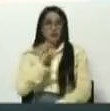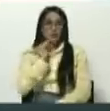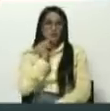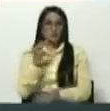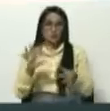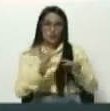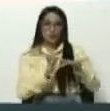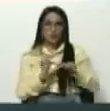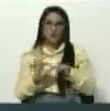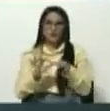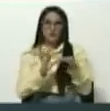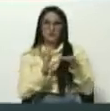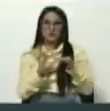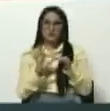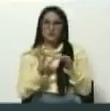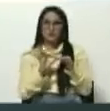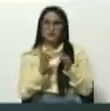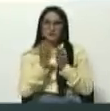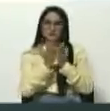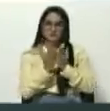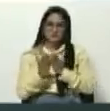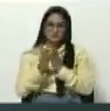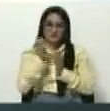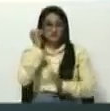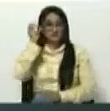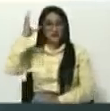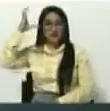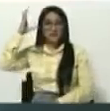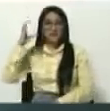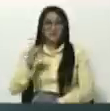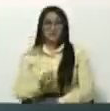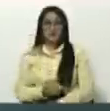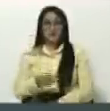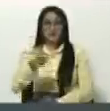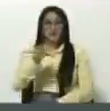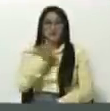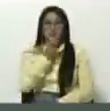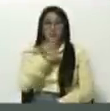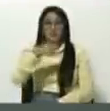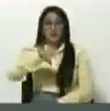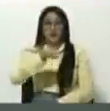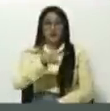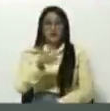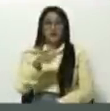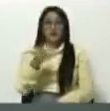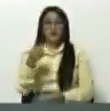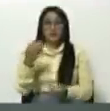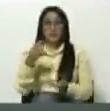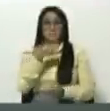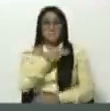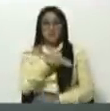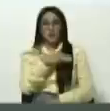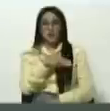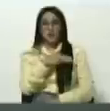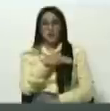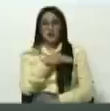Sin ustedes, juventud unida, estudiosa y sabia, sin ustedes con las luces y la moral,